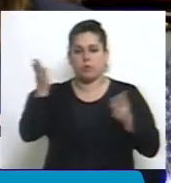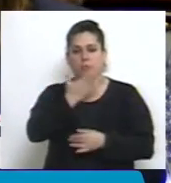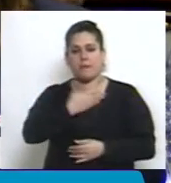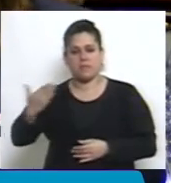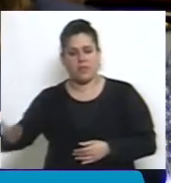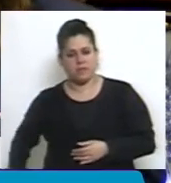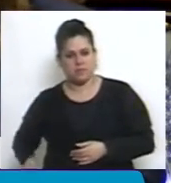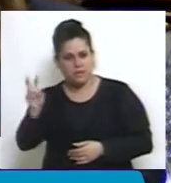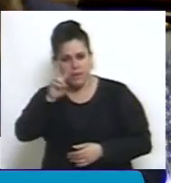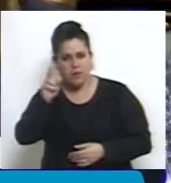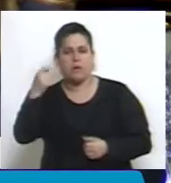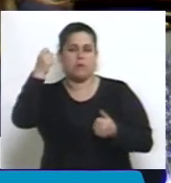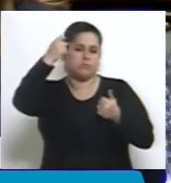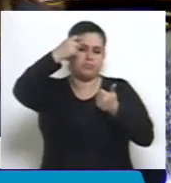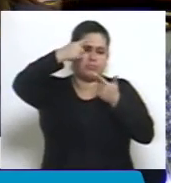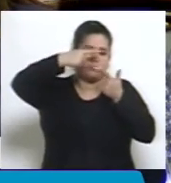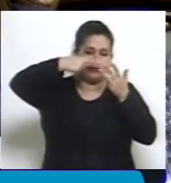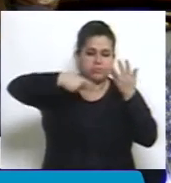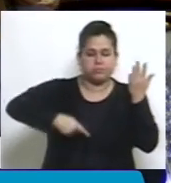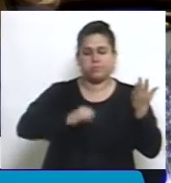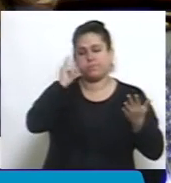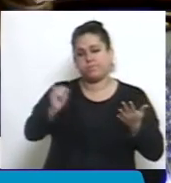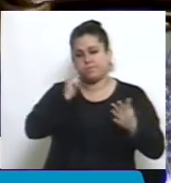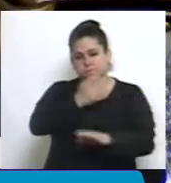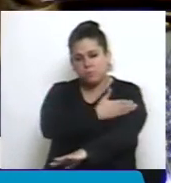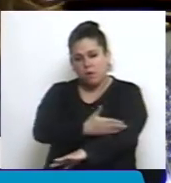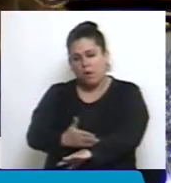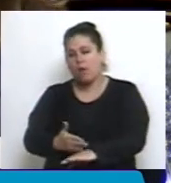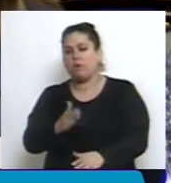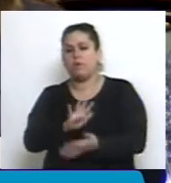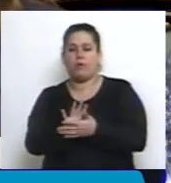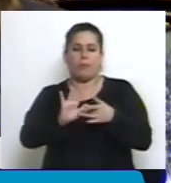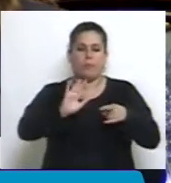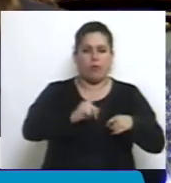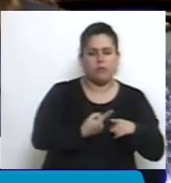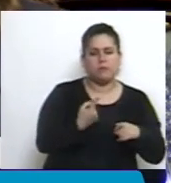Presidenta, por todas estas razones políticas,